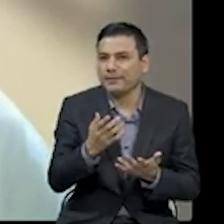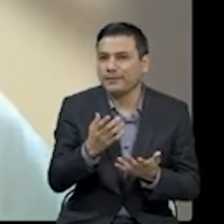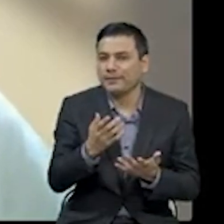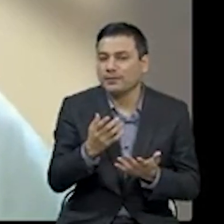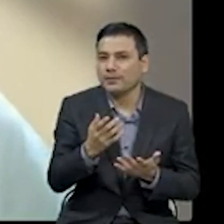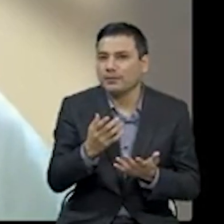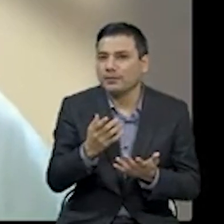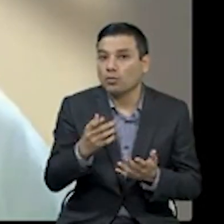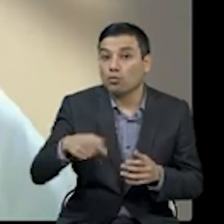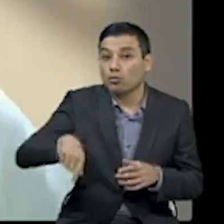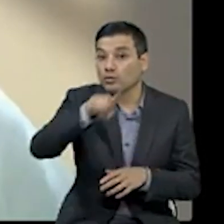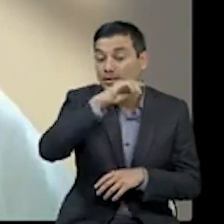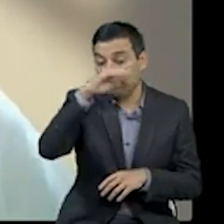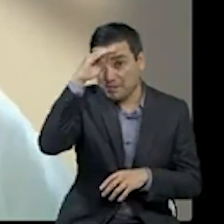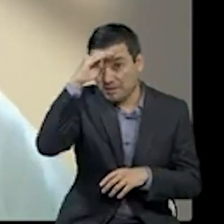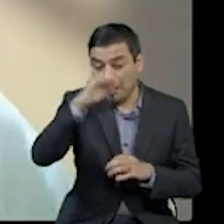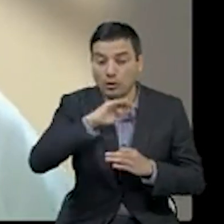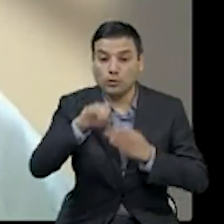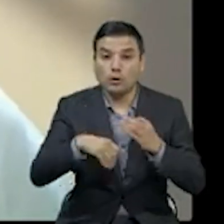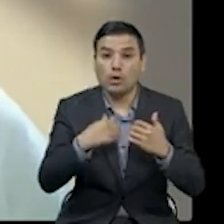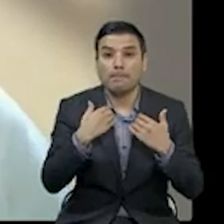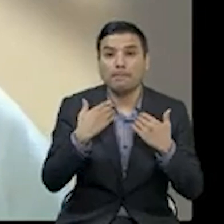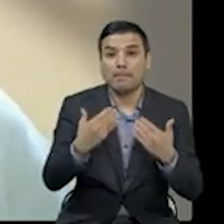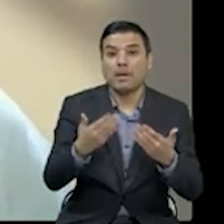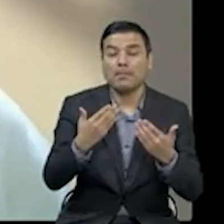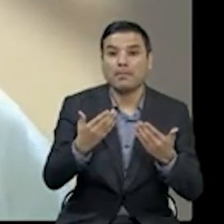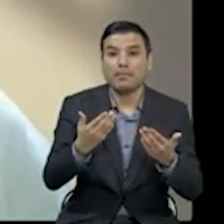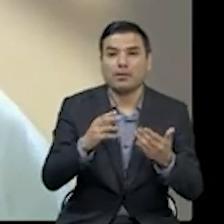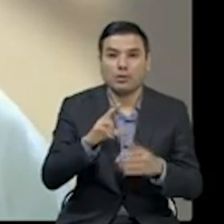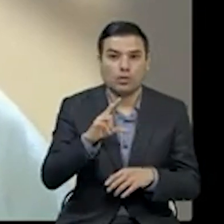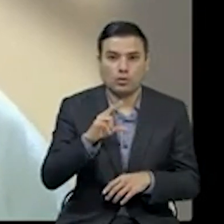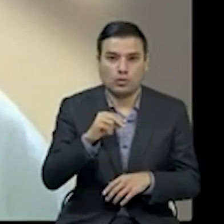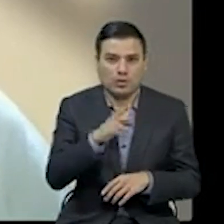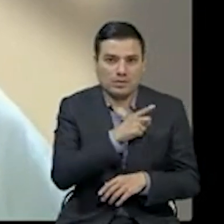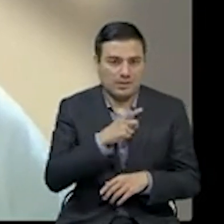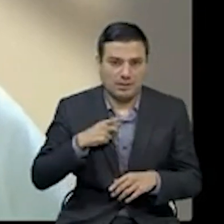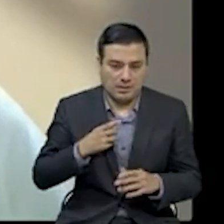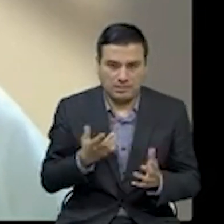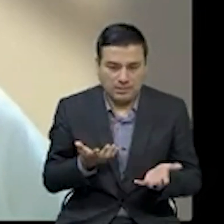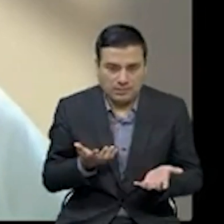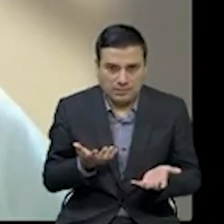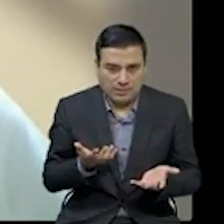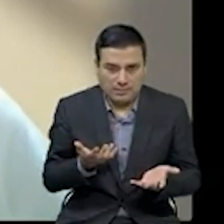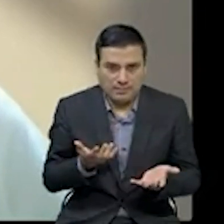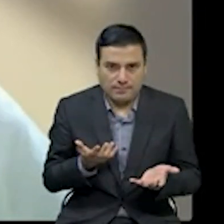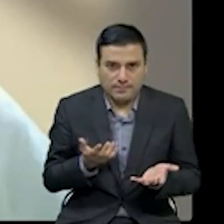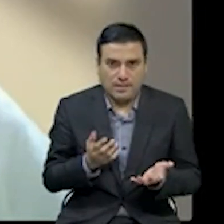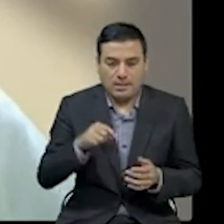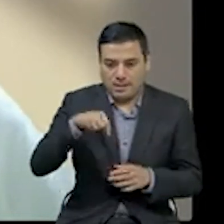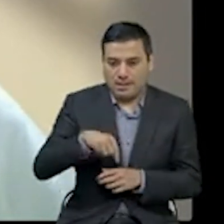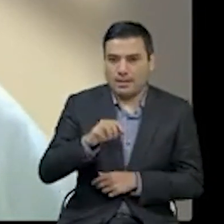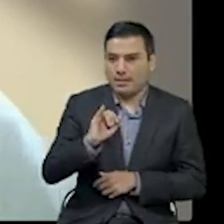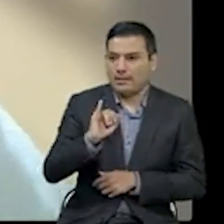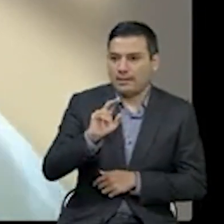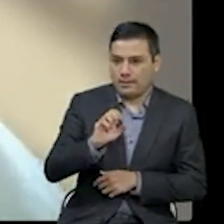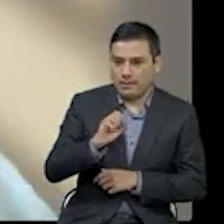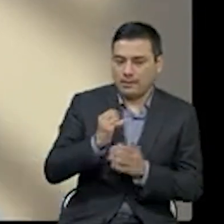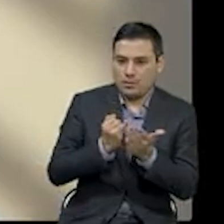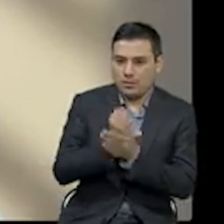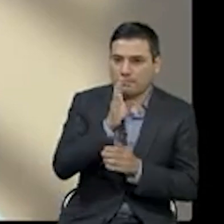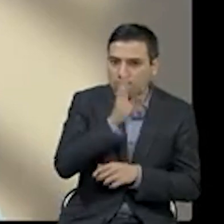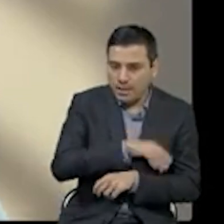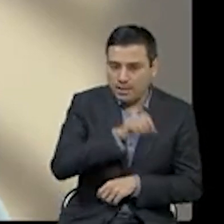medio de un conflicto y que esto tiene que ver con heridas hechas desde fuera y por heridas autoinfligidas. Muchas